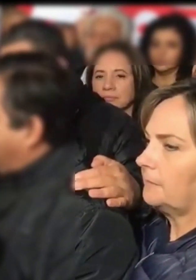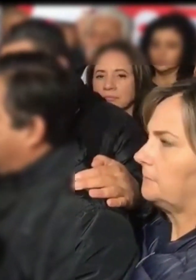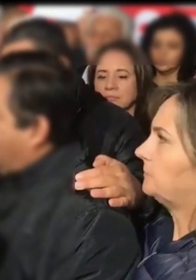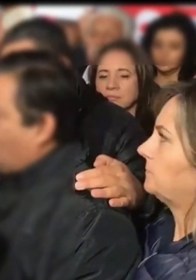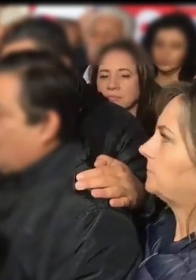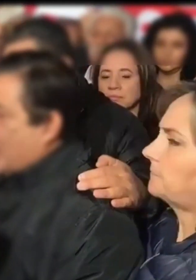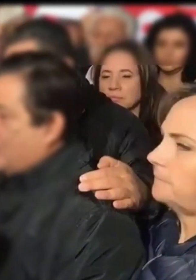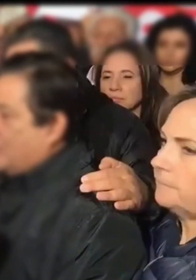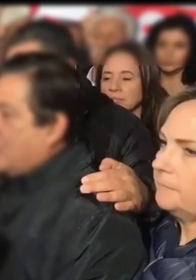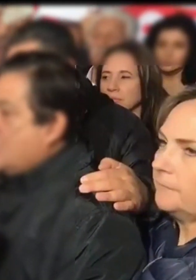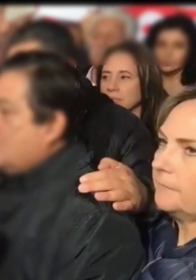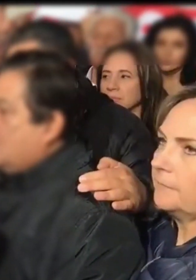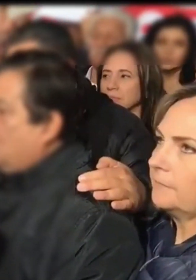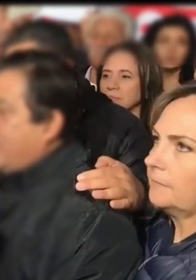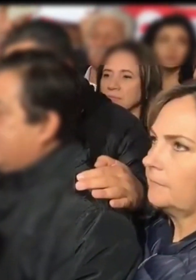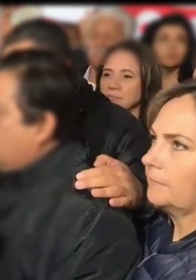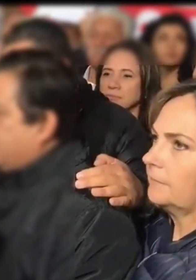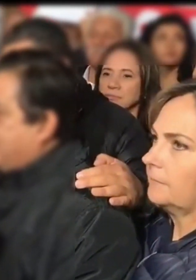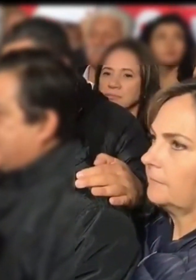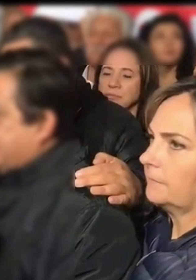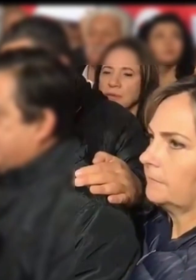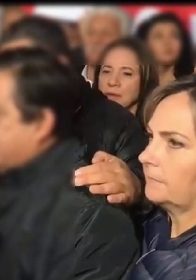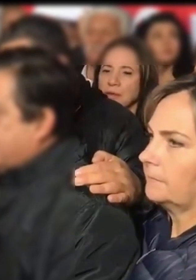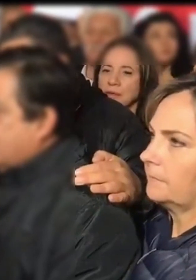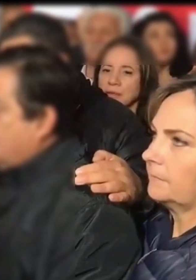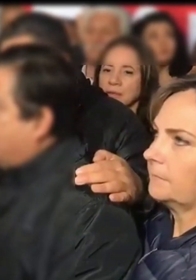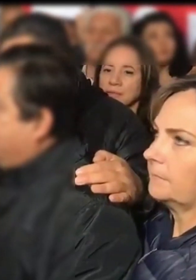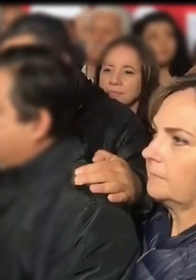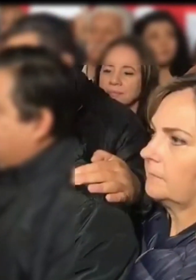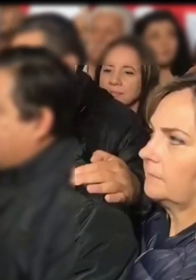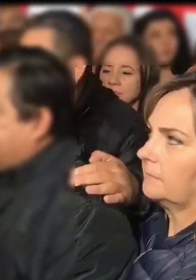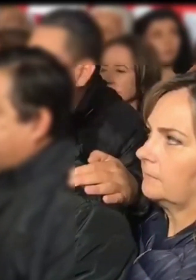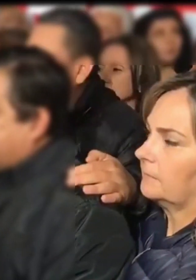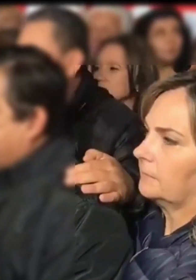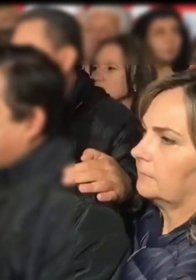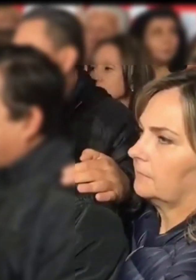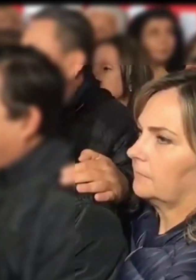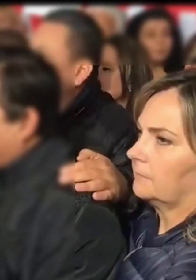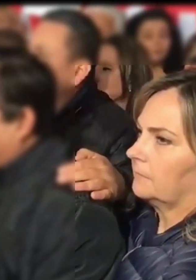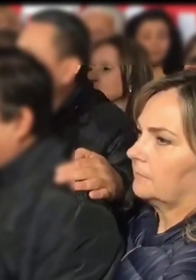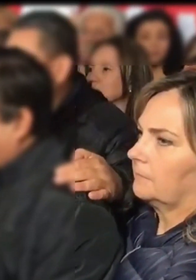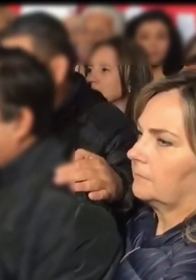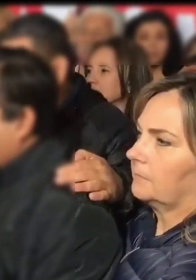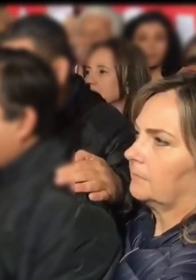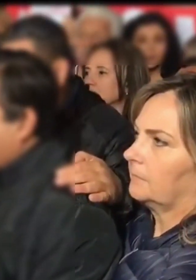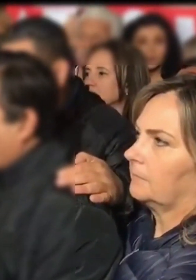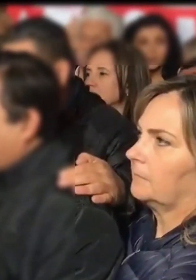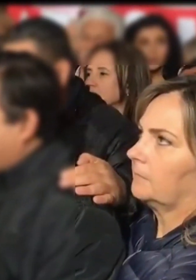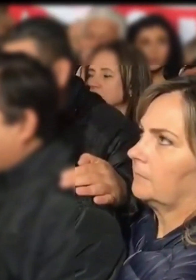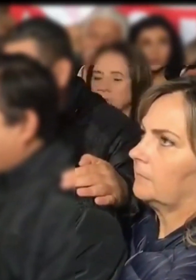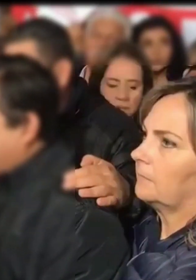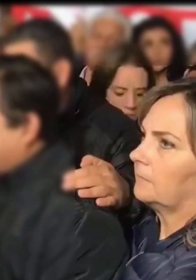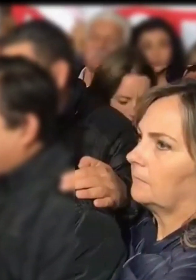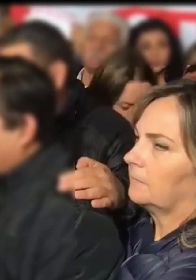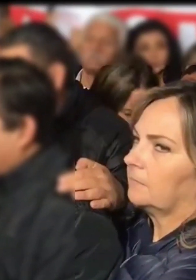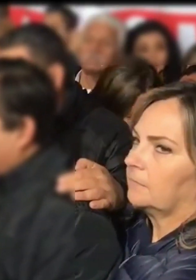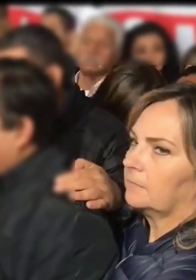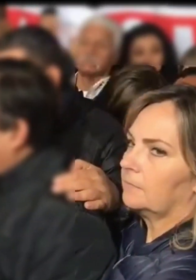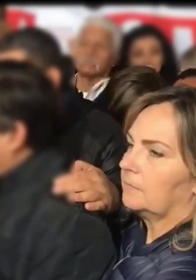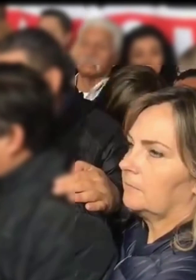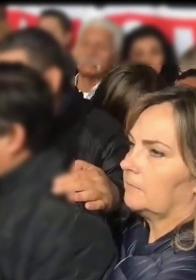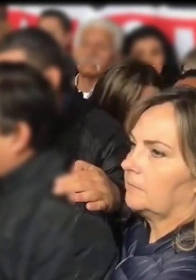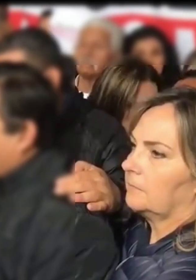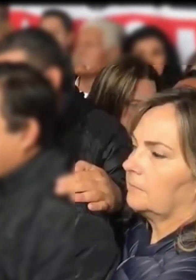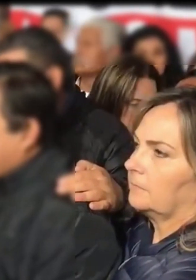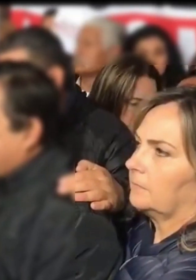hasta ser escuchados. No hay de otra manera. Lo que venimos a hacer aquí es a defender los intereses,